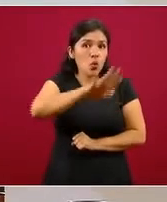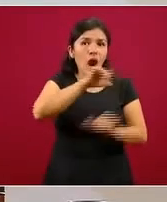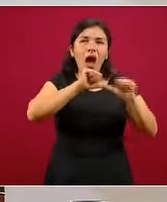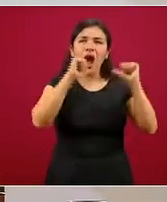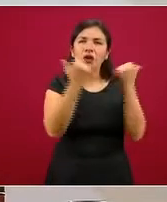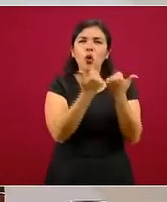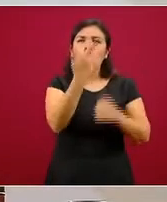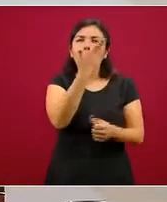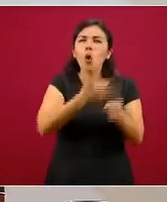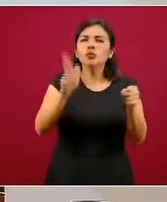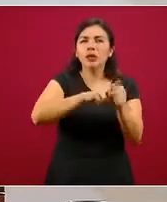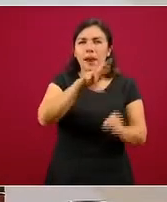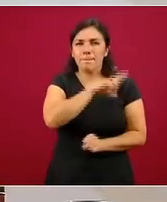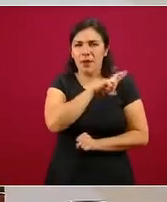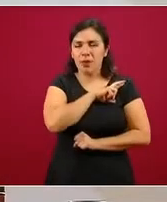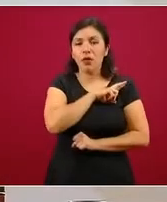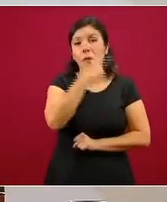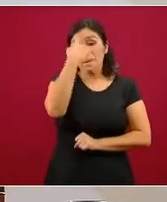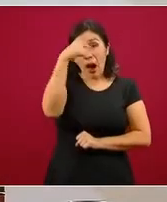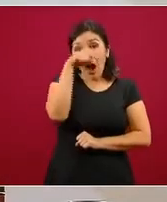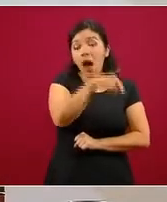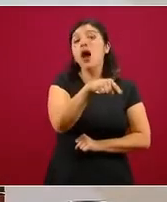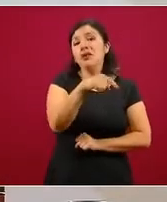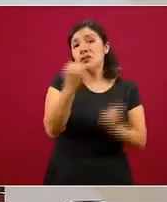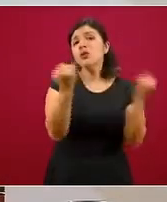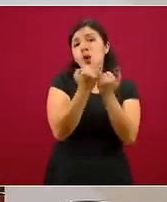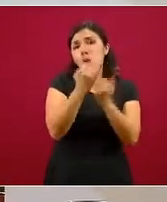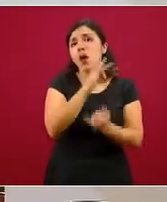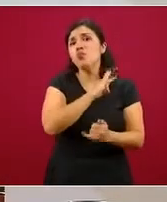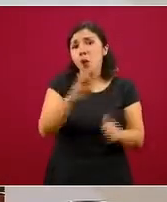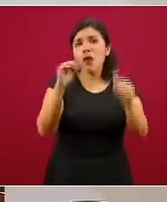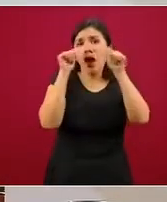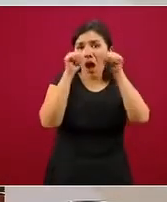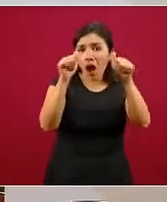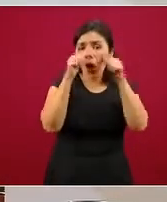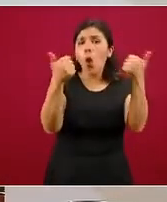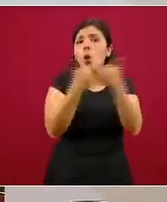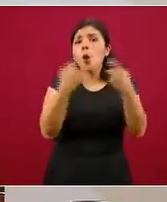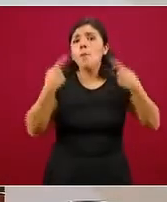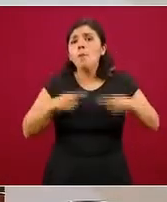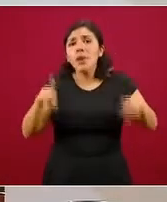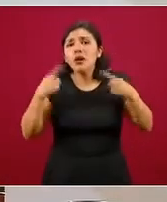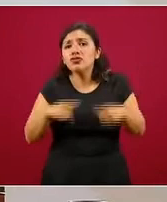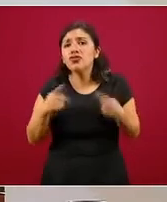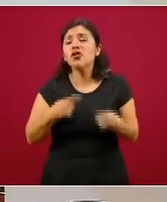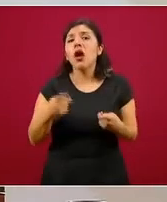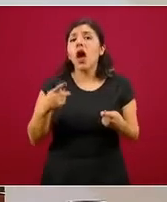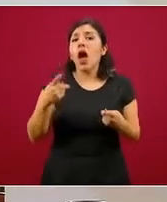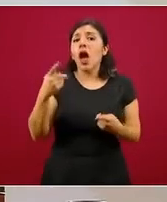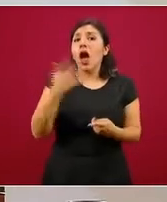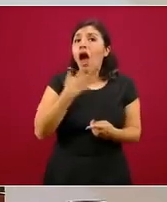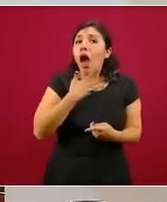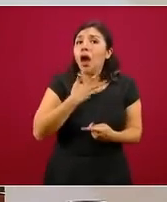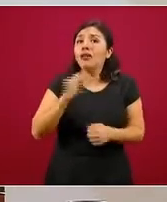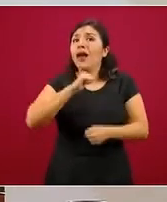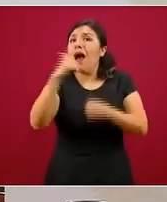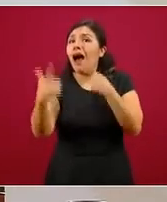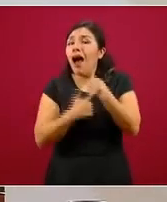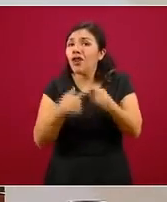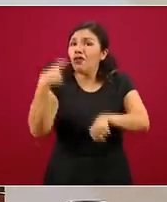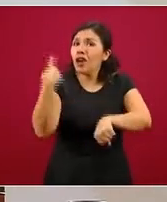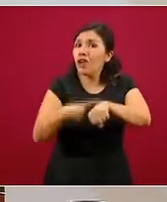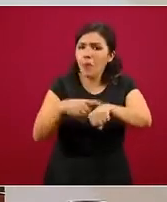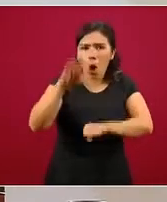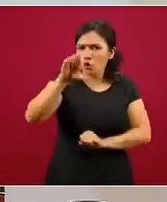de hospitales privados, para que pudieran ser atendidas personas con ciertas condiciones no